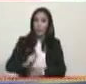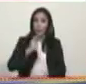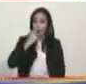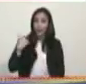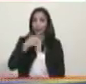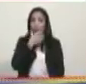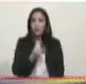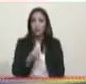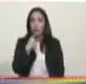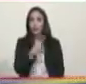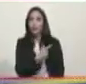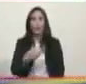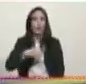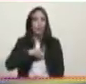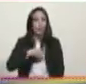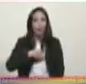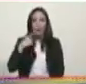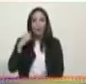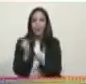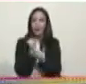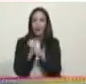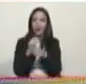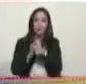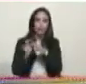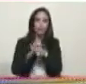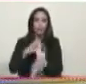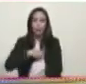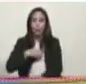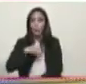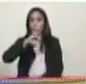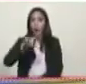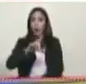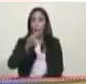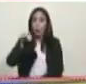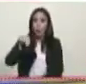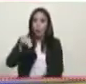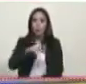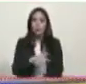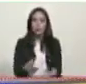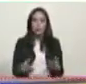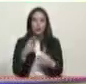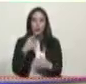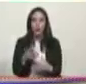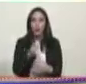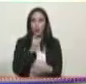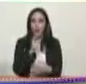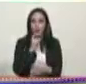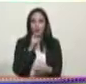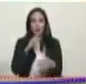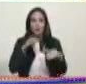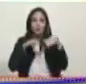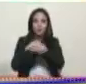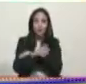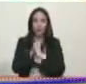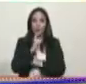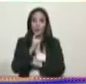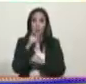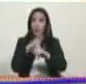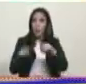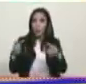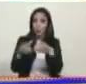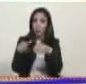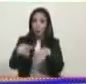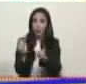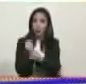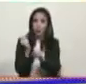no íbamos a tener un solo tren operativo y ciertamente hasta el mes de junio tuvimos una merma importante. Pero fue allí donde la clase trabajadora de Metro de